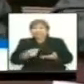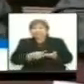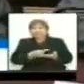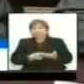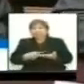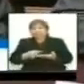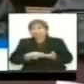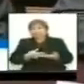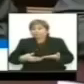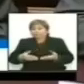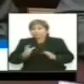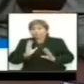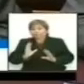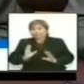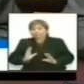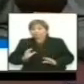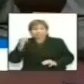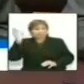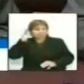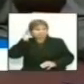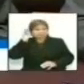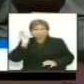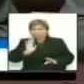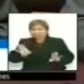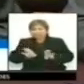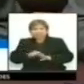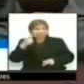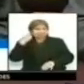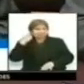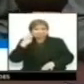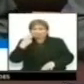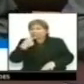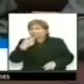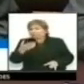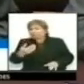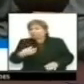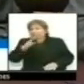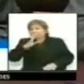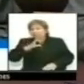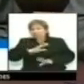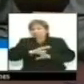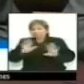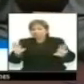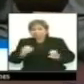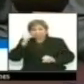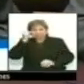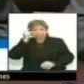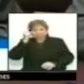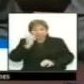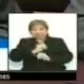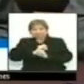va a ser un diálogo de sordos. Va a ser un diálogo de sordos. Todos diremos aquí nuestra posición y no se va a entender